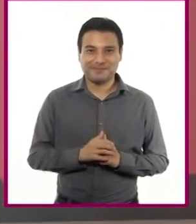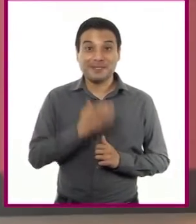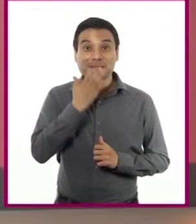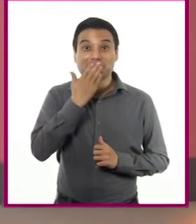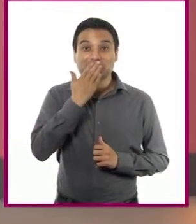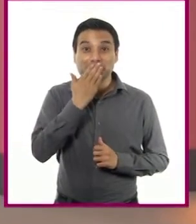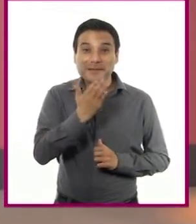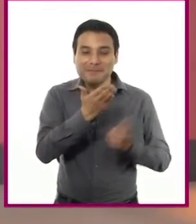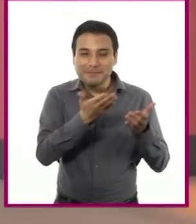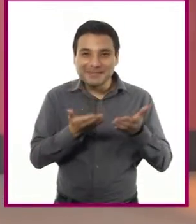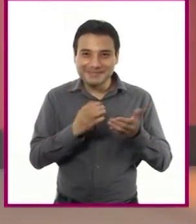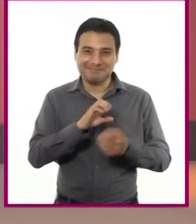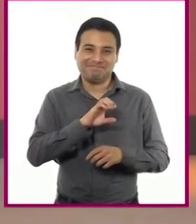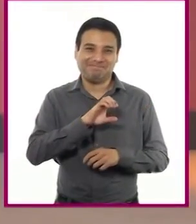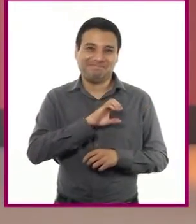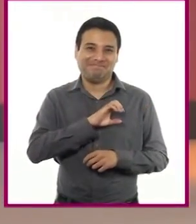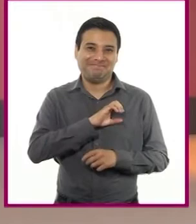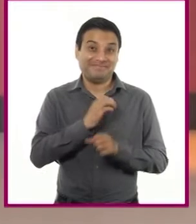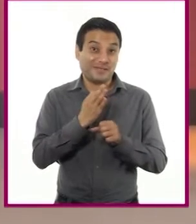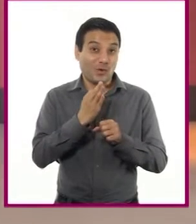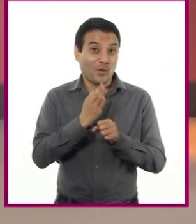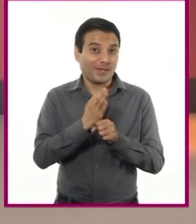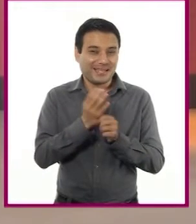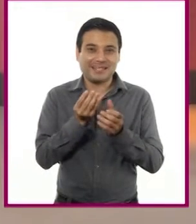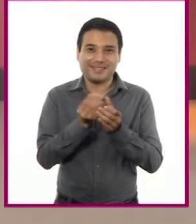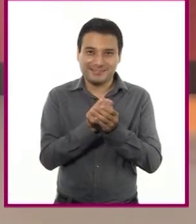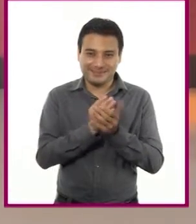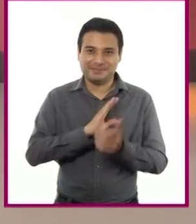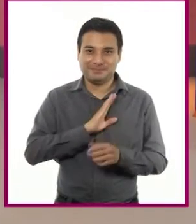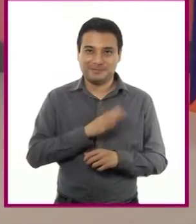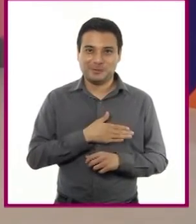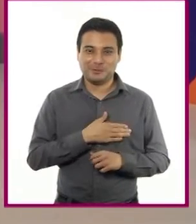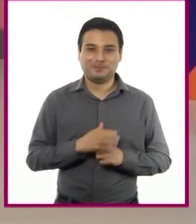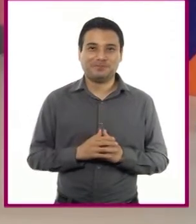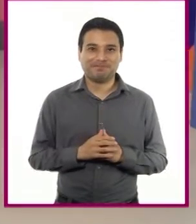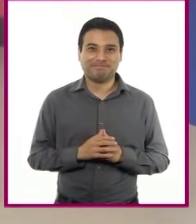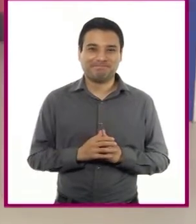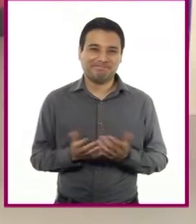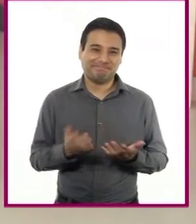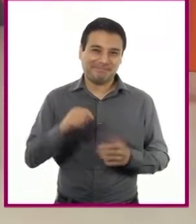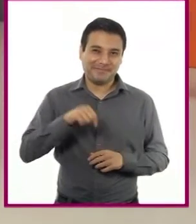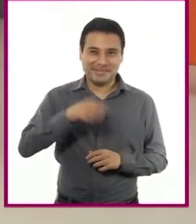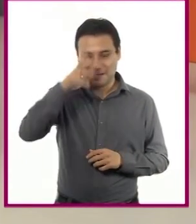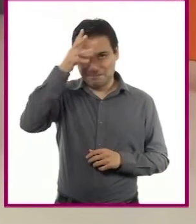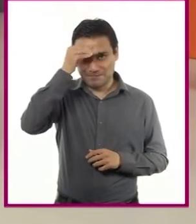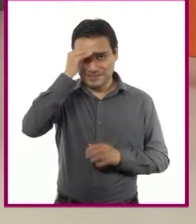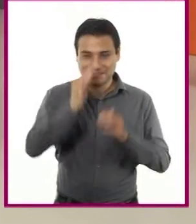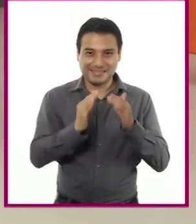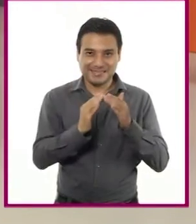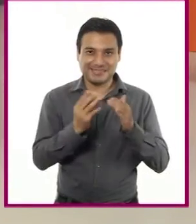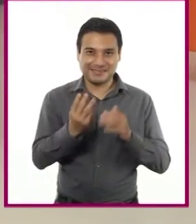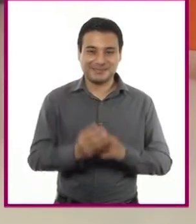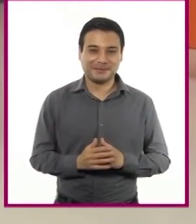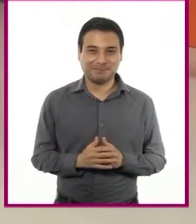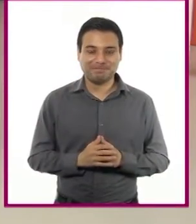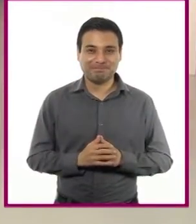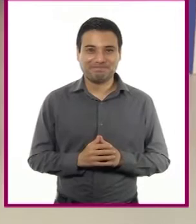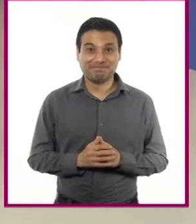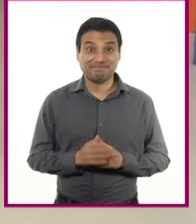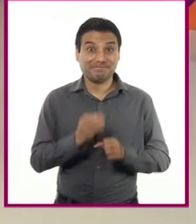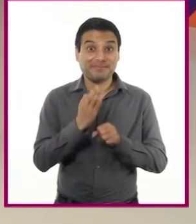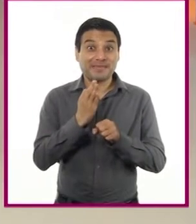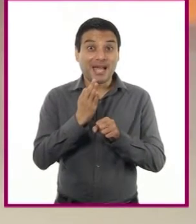más cordial bienvenida a una sesión más de lengua materna de la estrategia Aprende en Casa 3. En